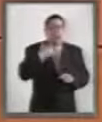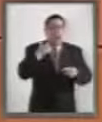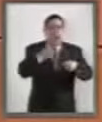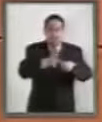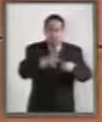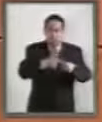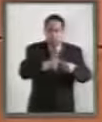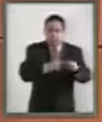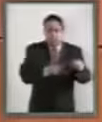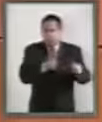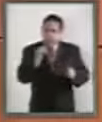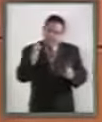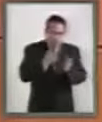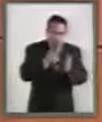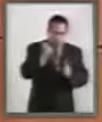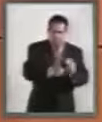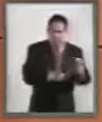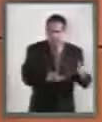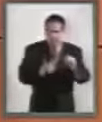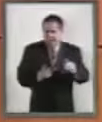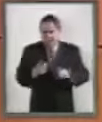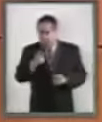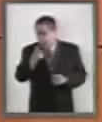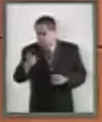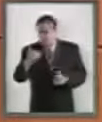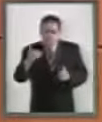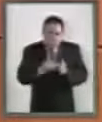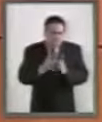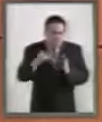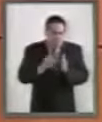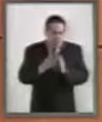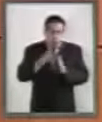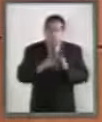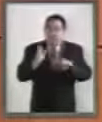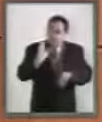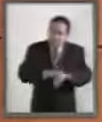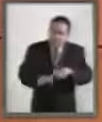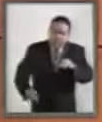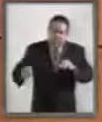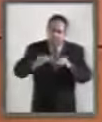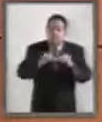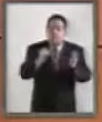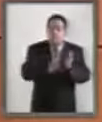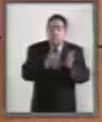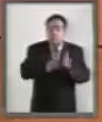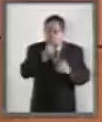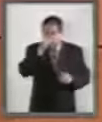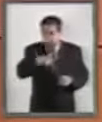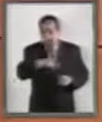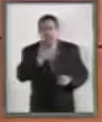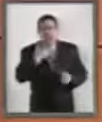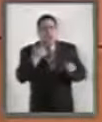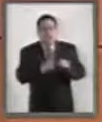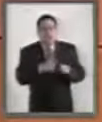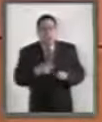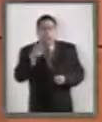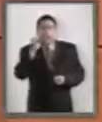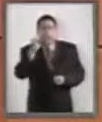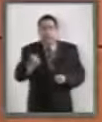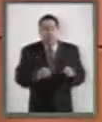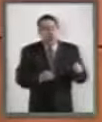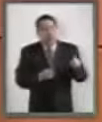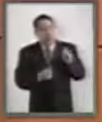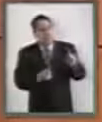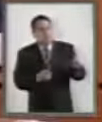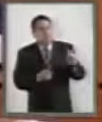a las gasolinas. Fíjense, 250 mil millones adicionales de impuestos a las gasolinas. Eso es lo que están cobrando con